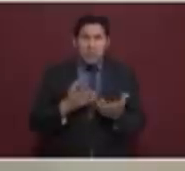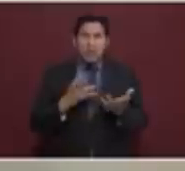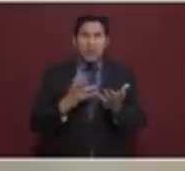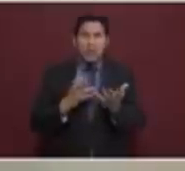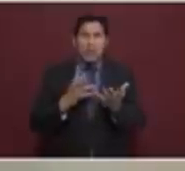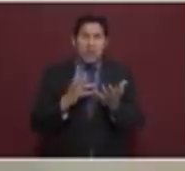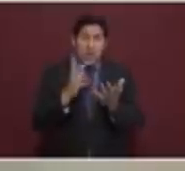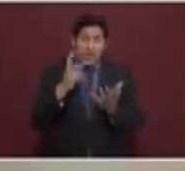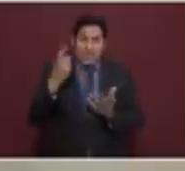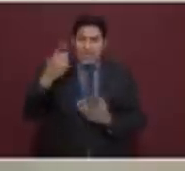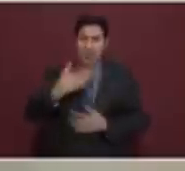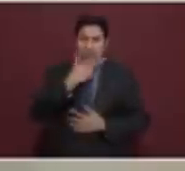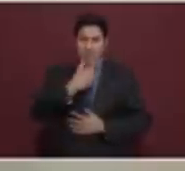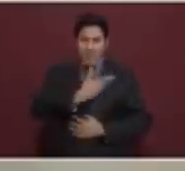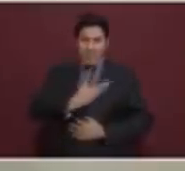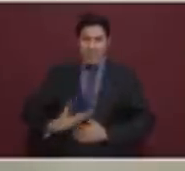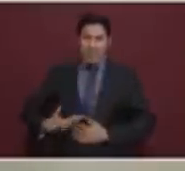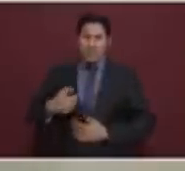de